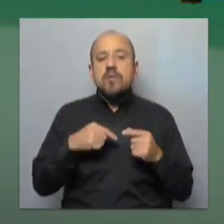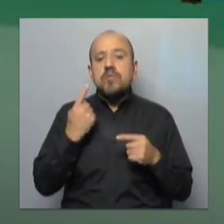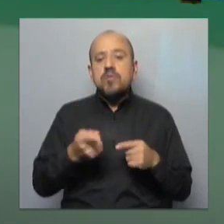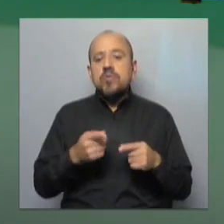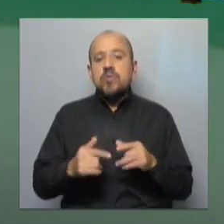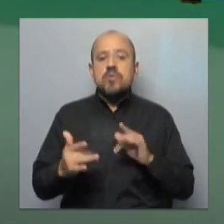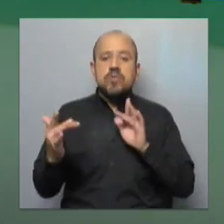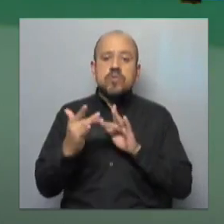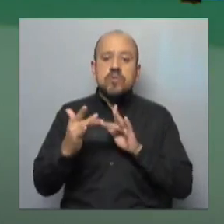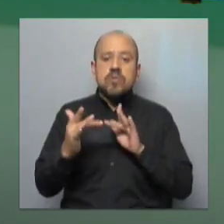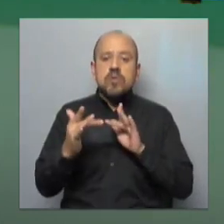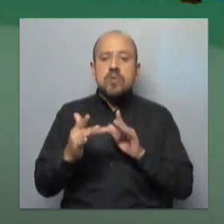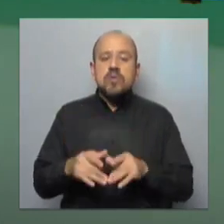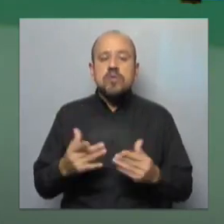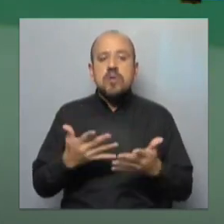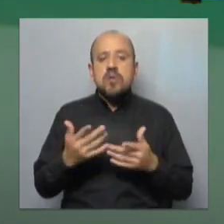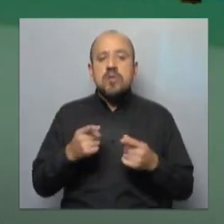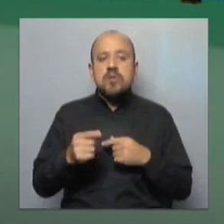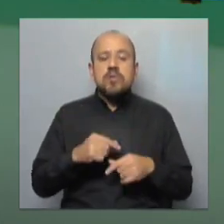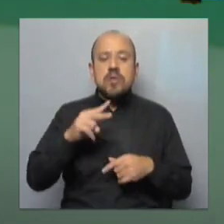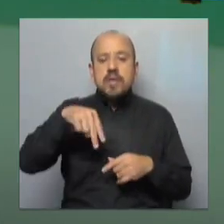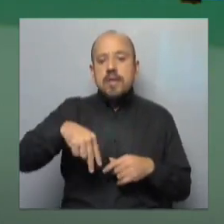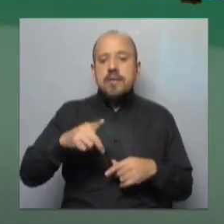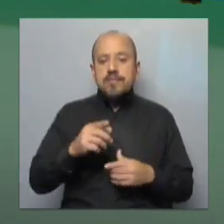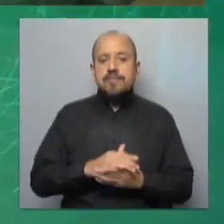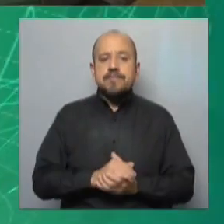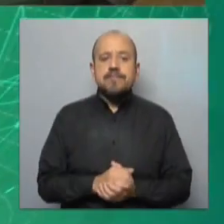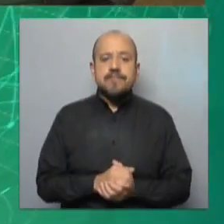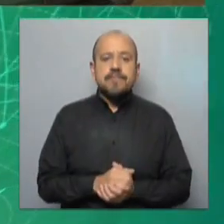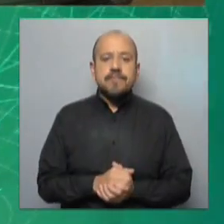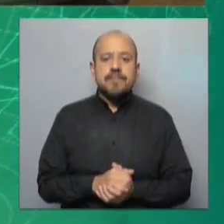nuestros móviles cambiamos de tema a continuación natalia de bruma